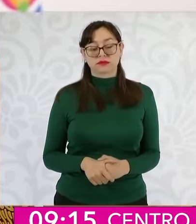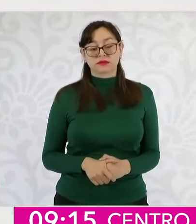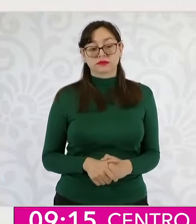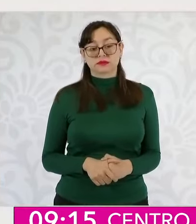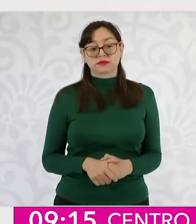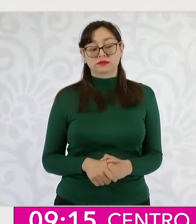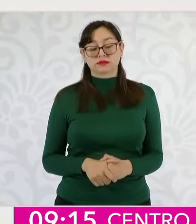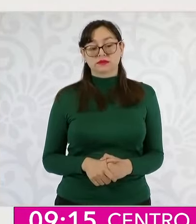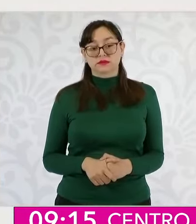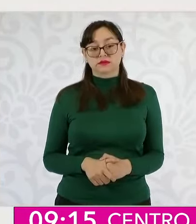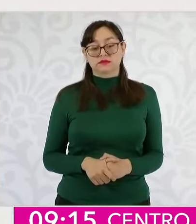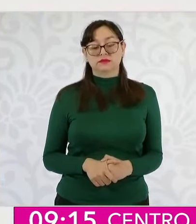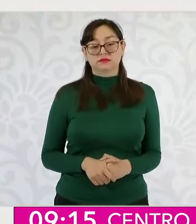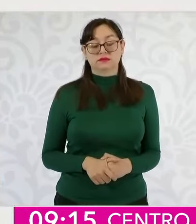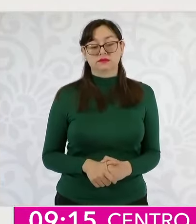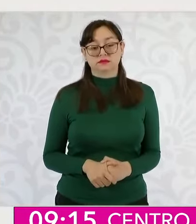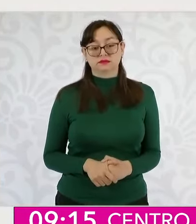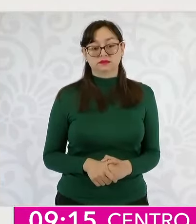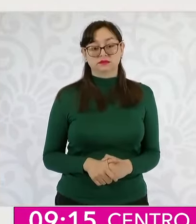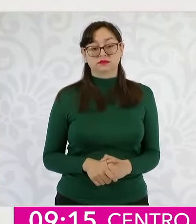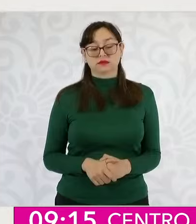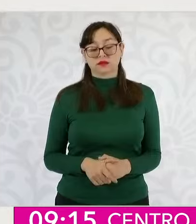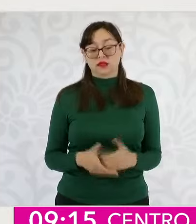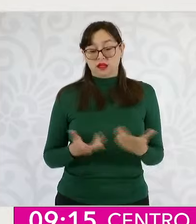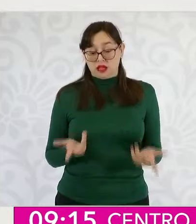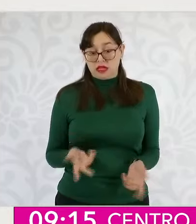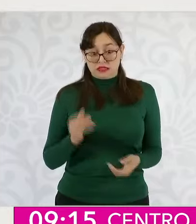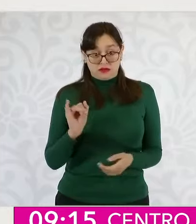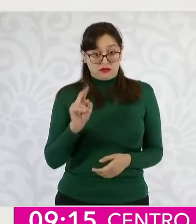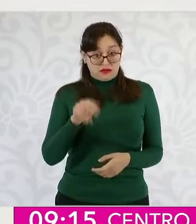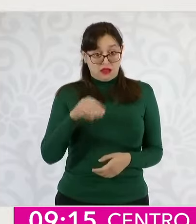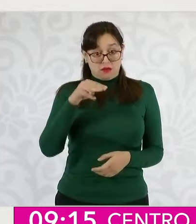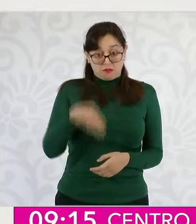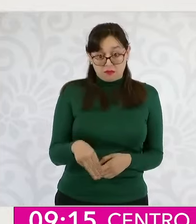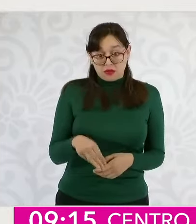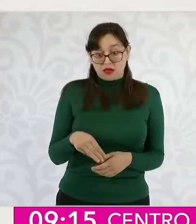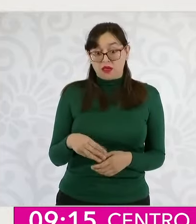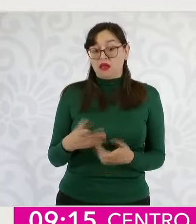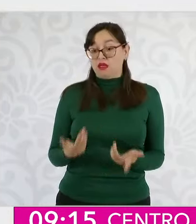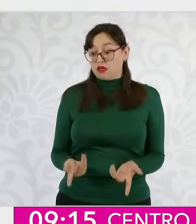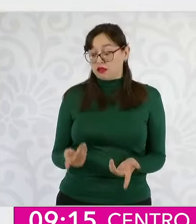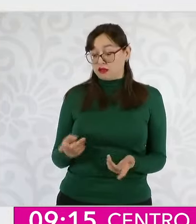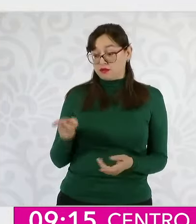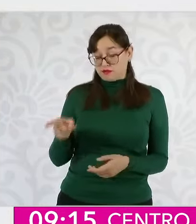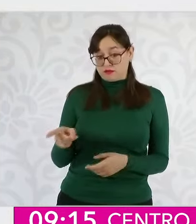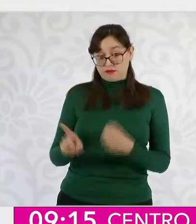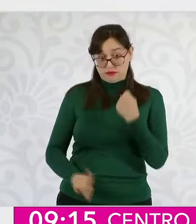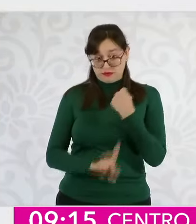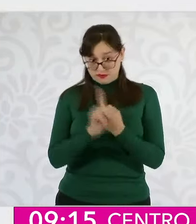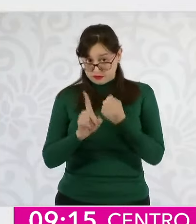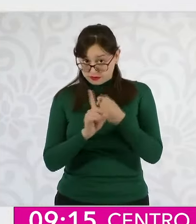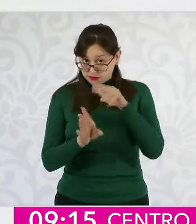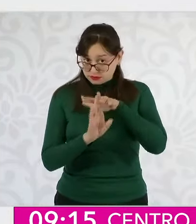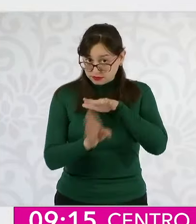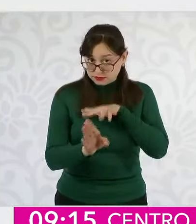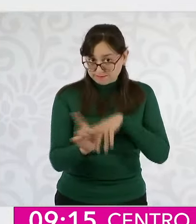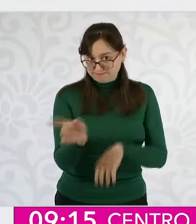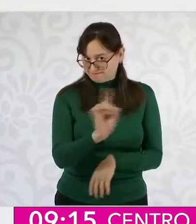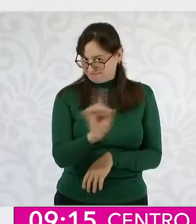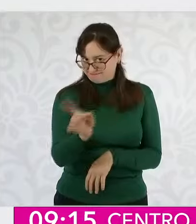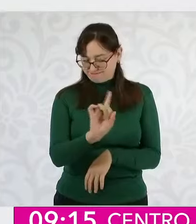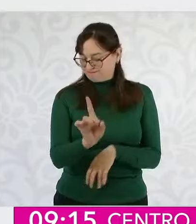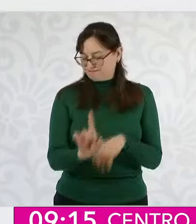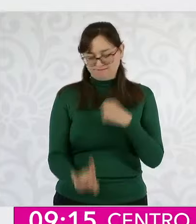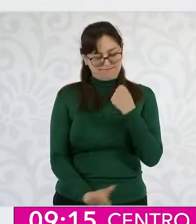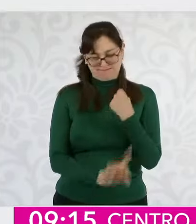migración o de atención, que no es problema, sino es un fenómeno, no se puede llamar